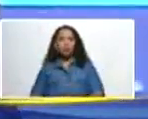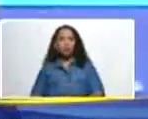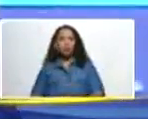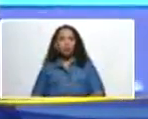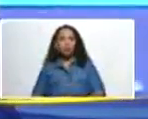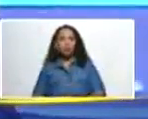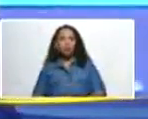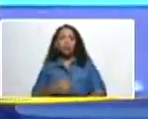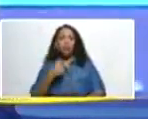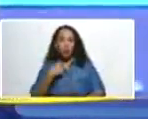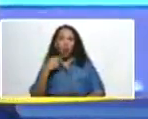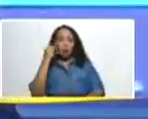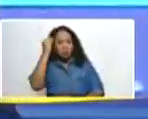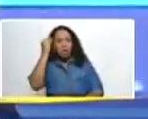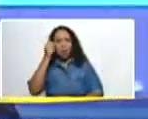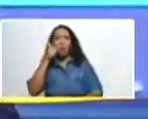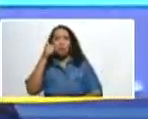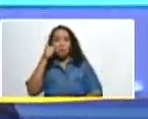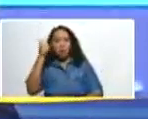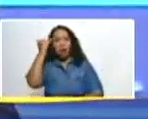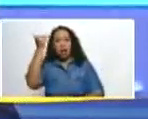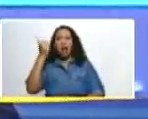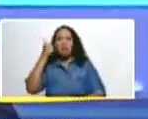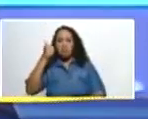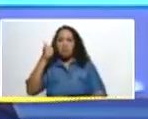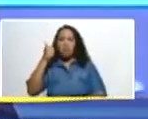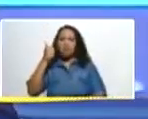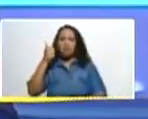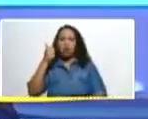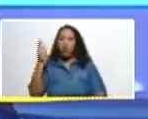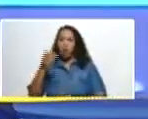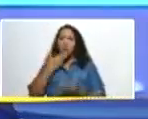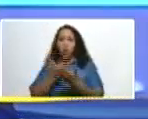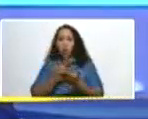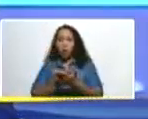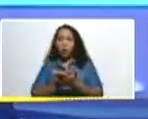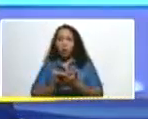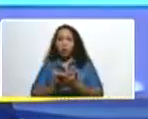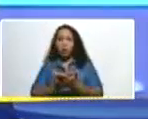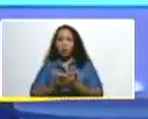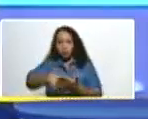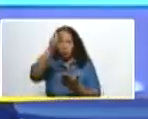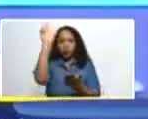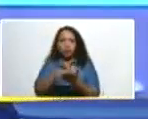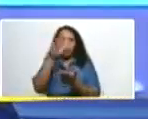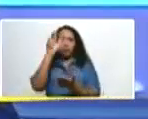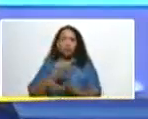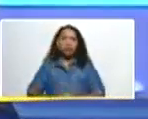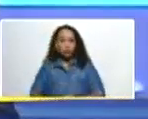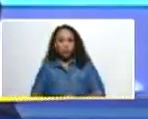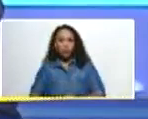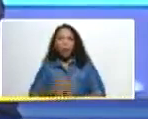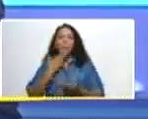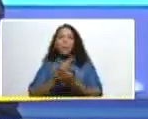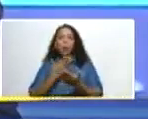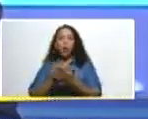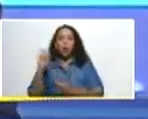Me parece buena idea, Douglas Rico. ¿Tú la propones? Aprobada pues la propuesta de Douglas Rico.